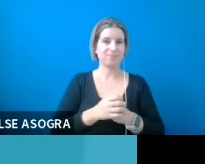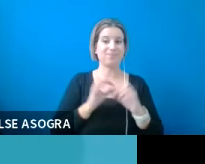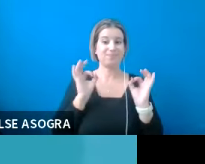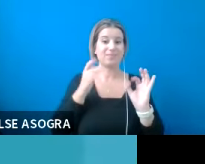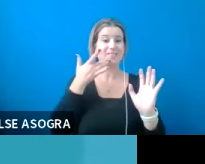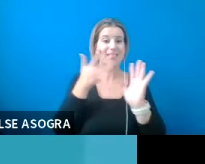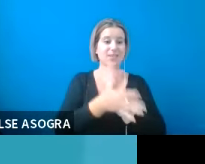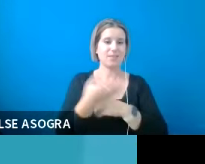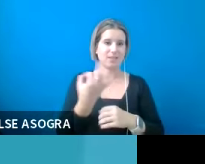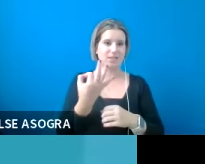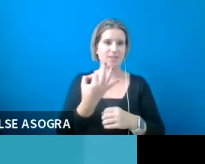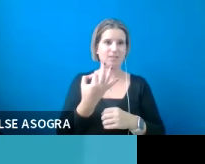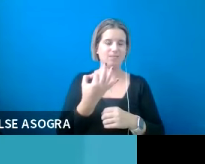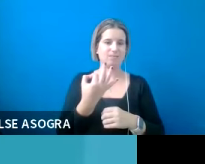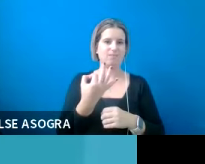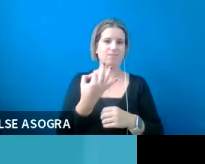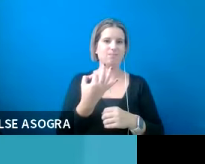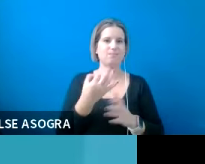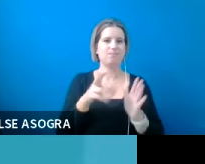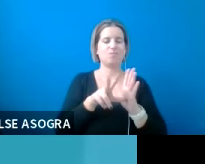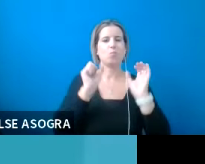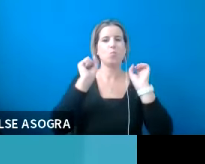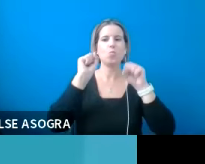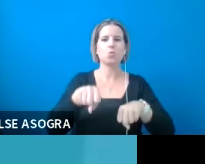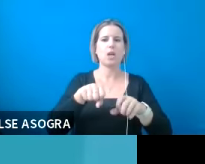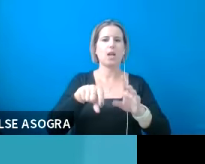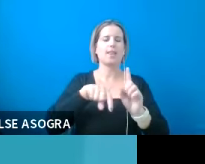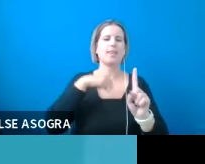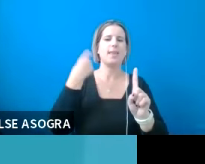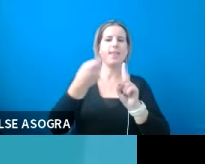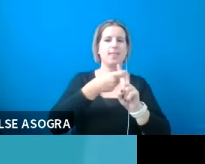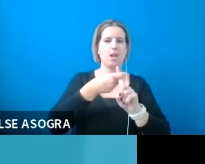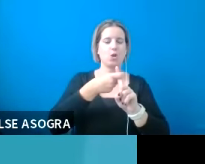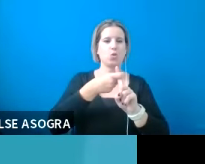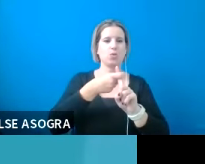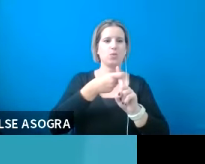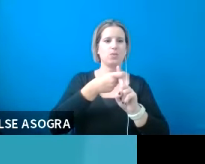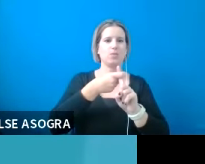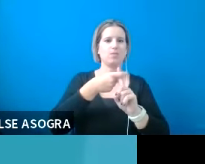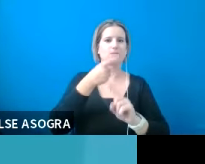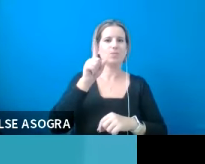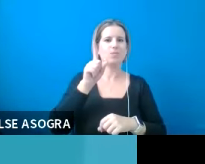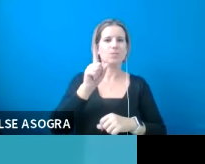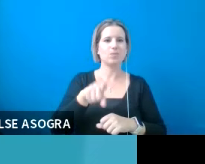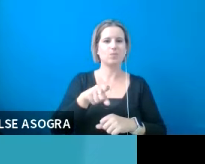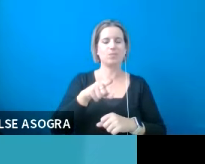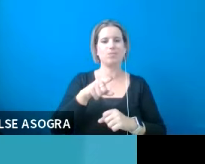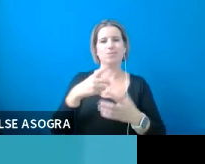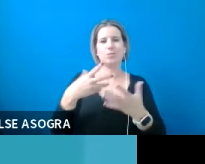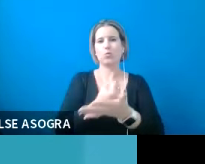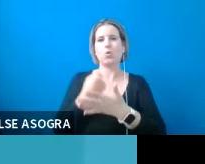implica el acceso tardío al diagnóstico y por consiguiente al recibir los apoyos que